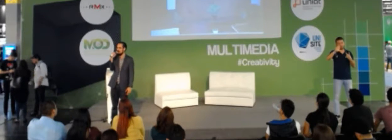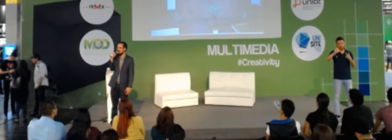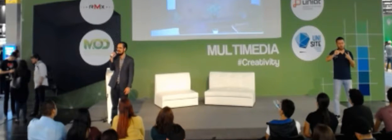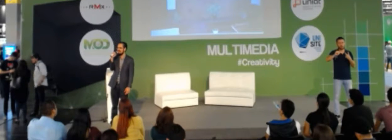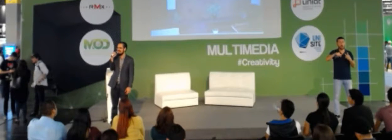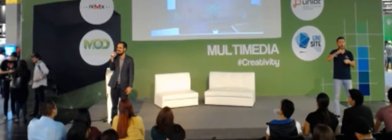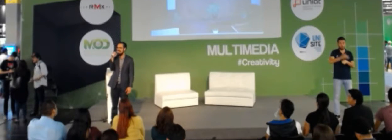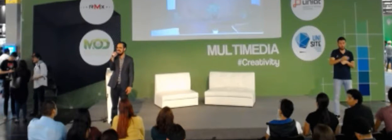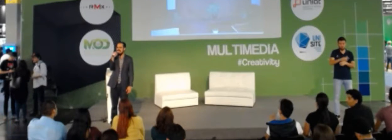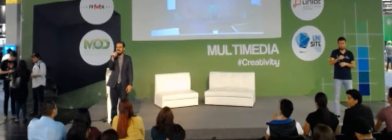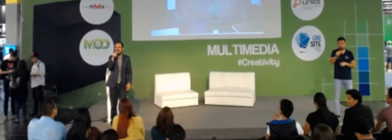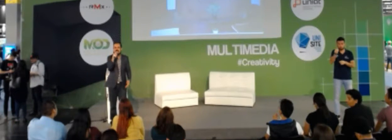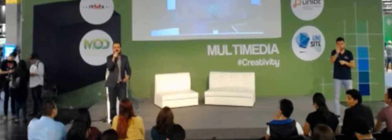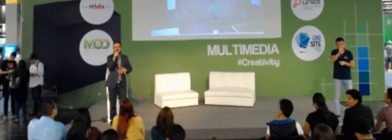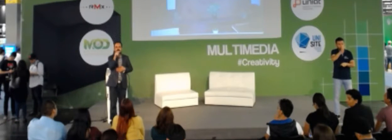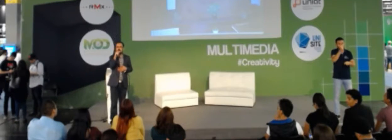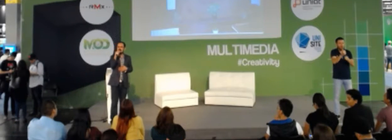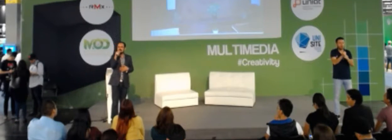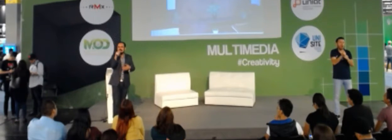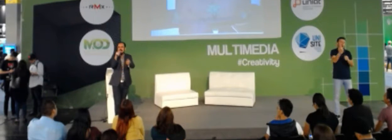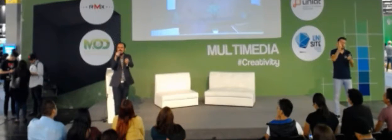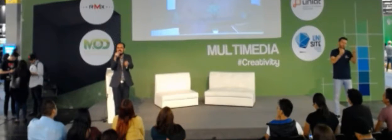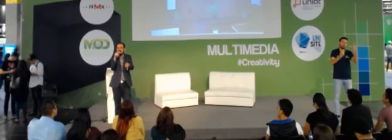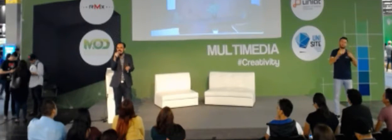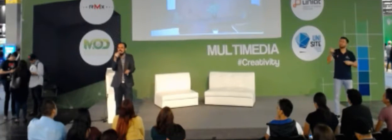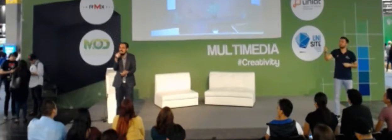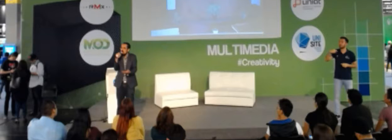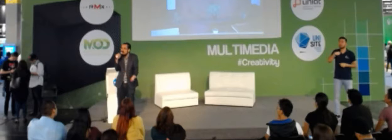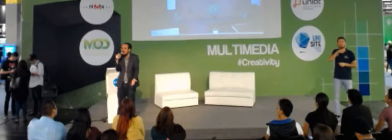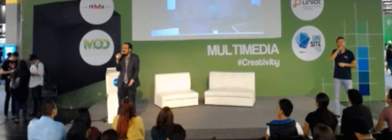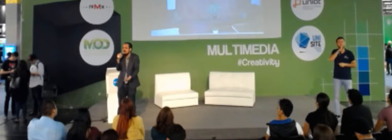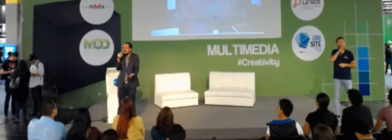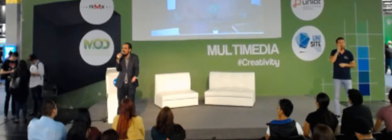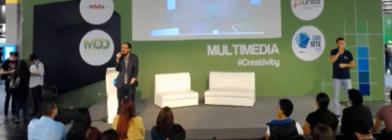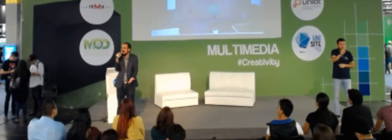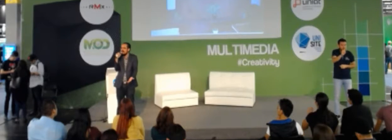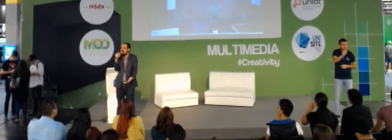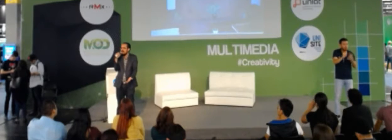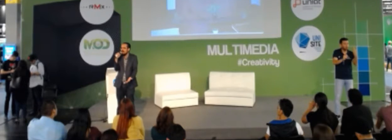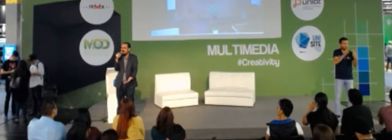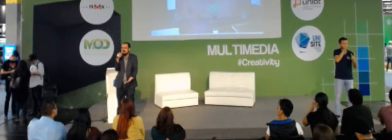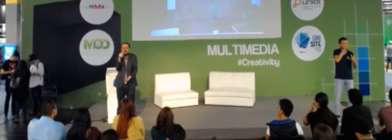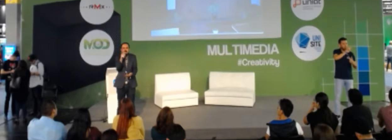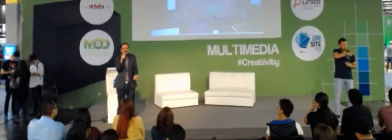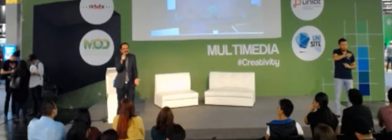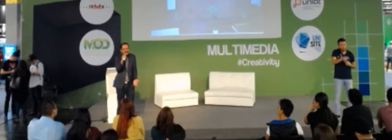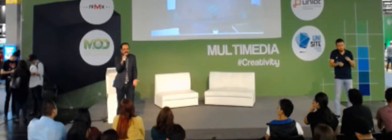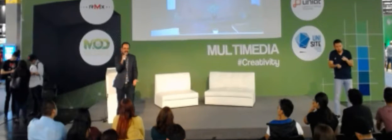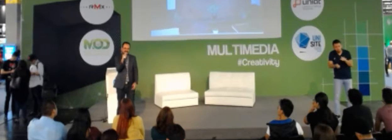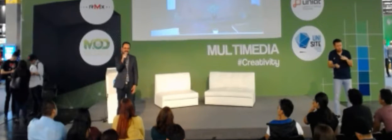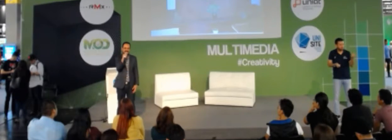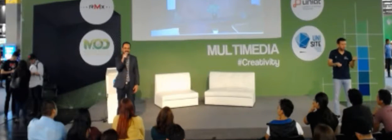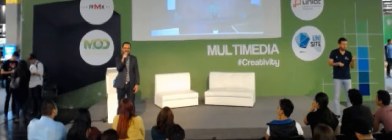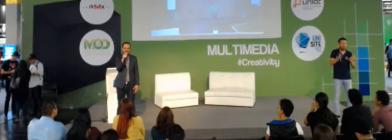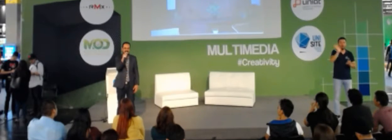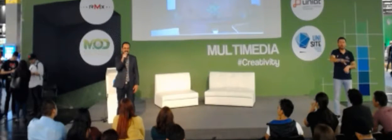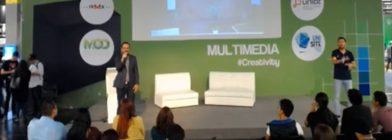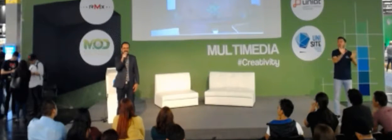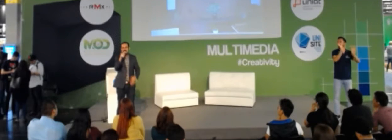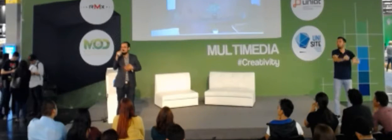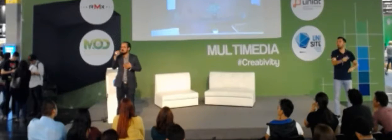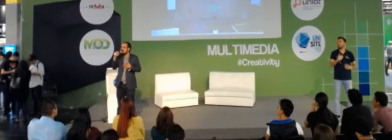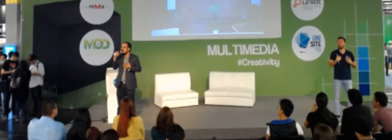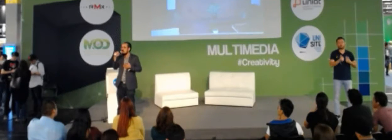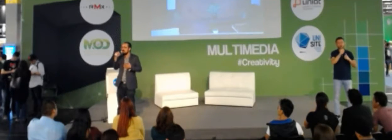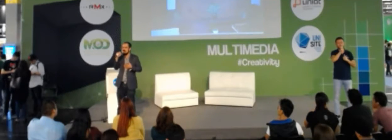ejemplo. Mis papás veían la tele y se aburrían, se enfadaban, porque no entendían nada. Y